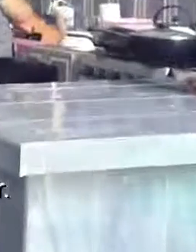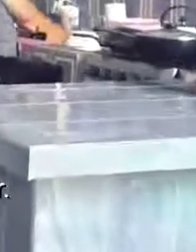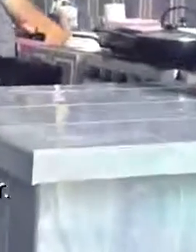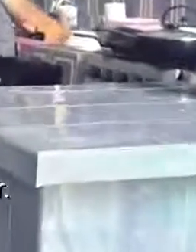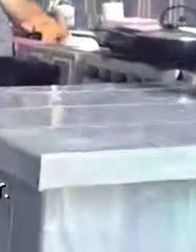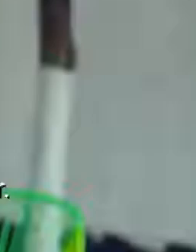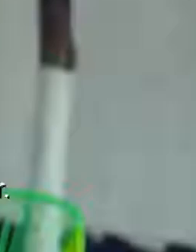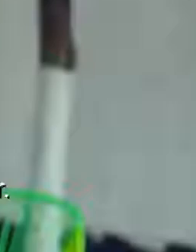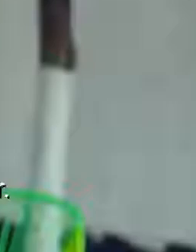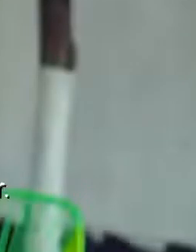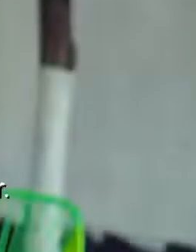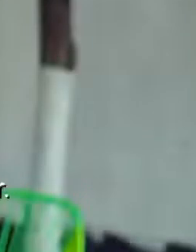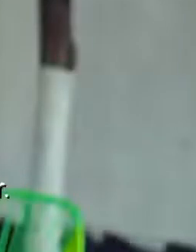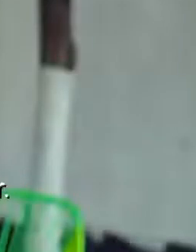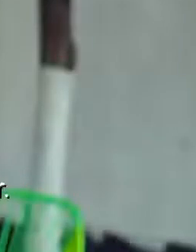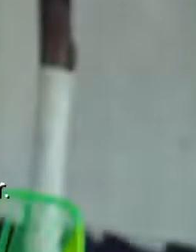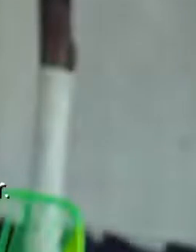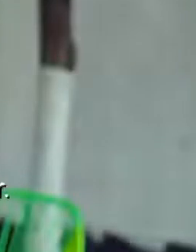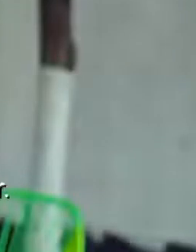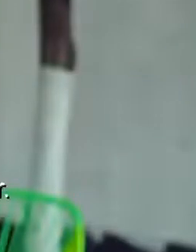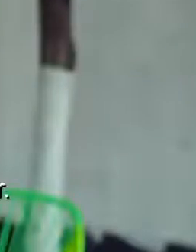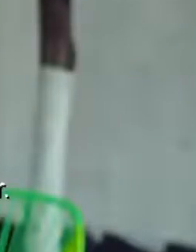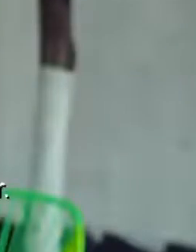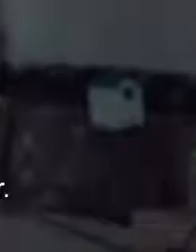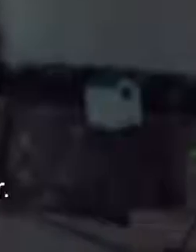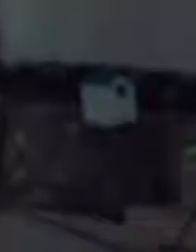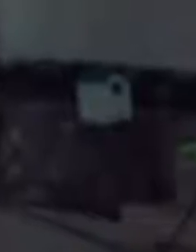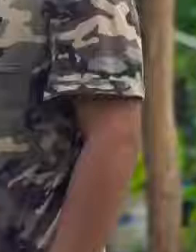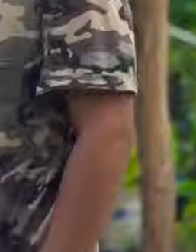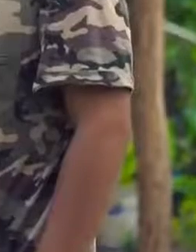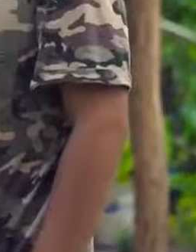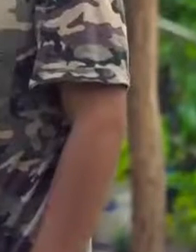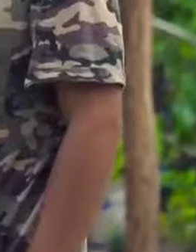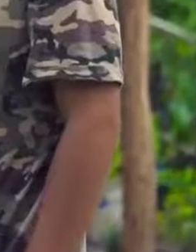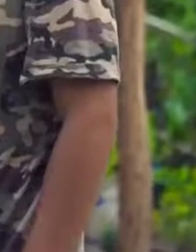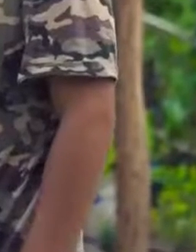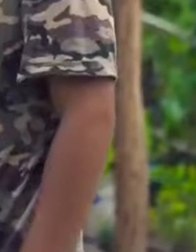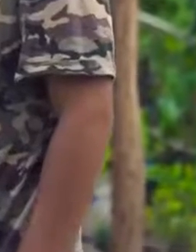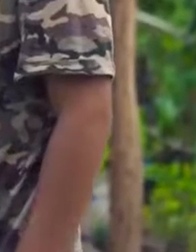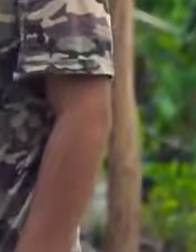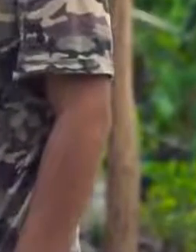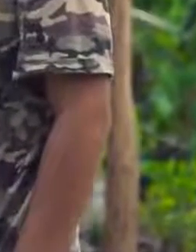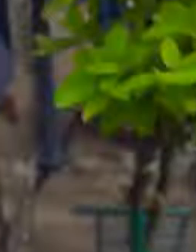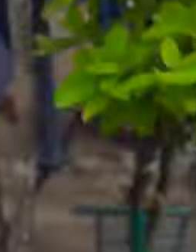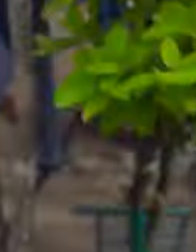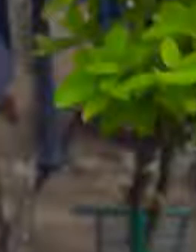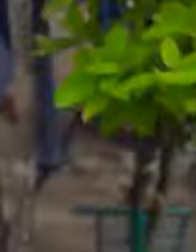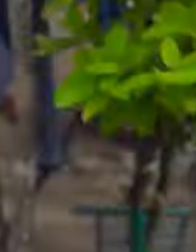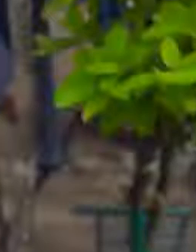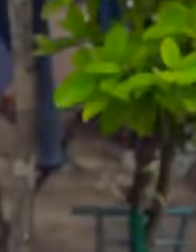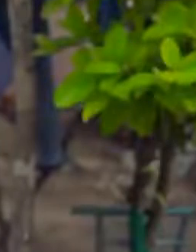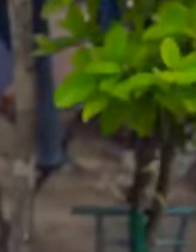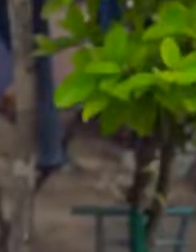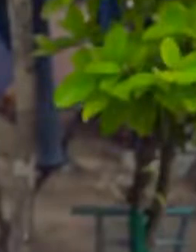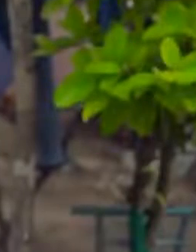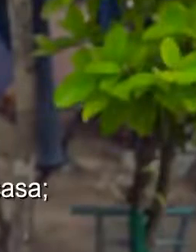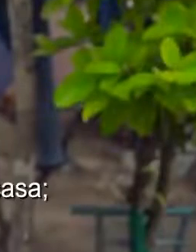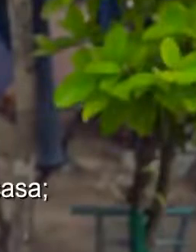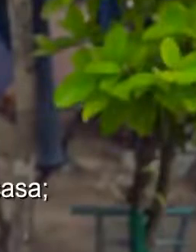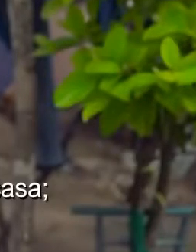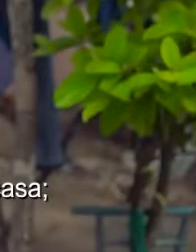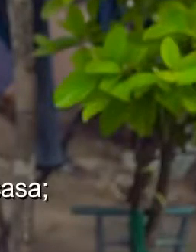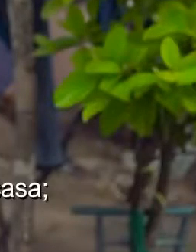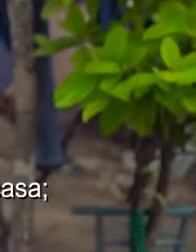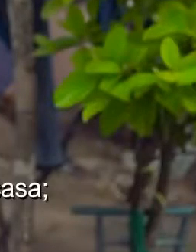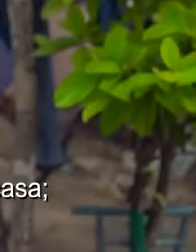tengas, ¿no? Es un hogar que pues, de por vida lo vamos a tener ya. Un domicilio donde para nosotros va a ser un patrimonio, donde nosotros